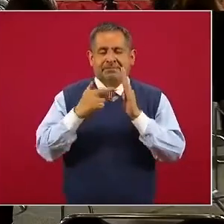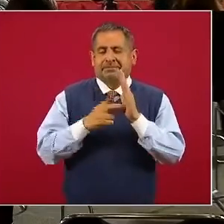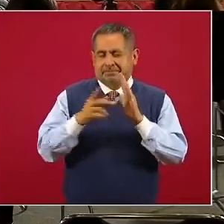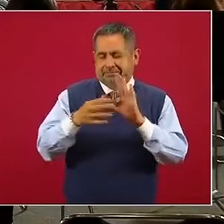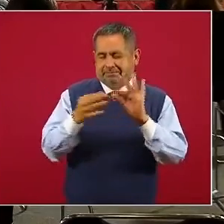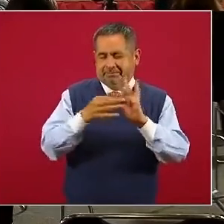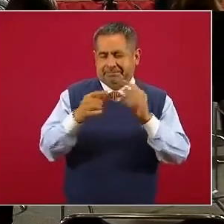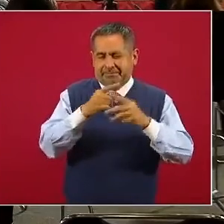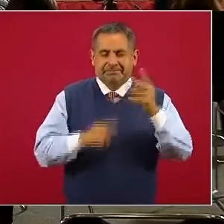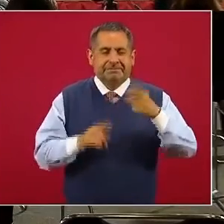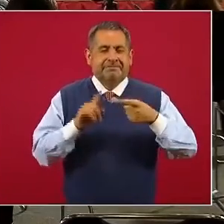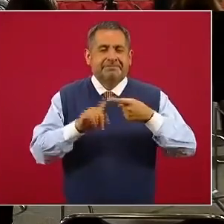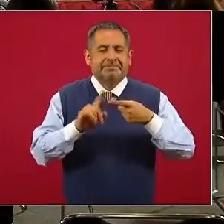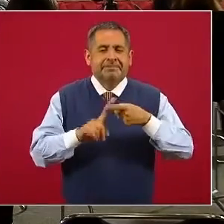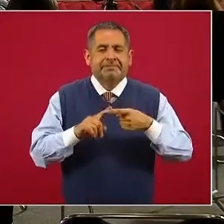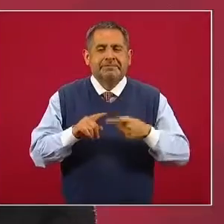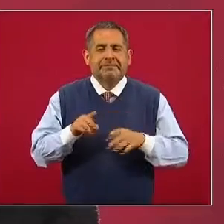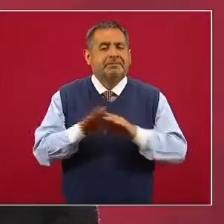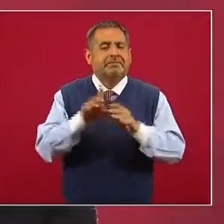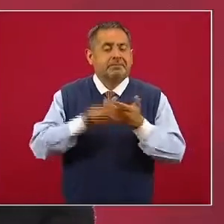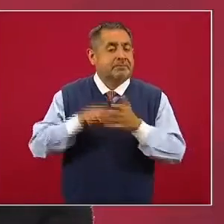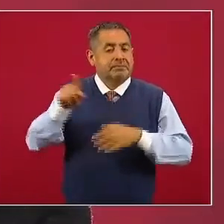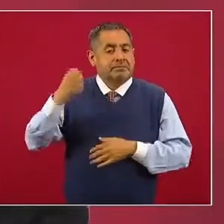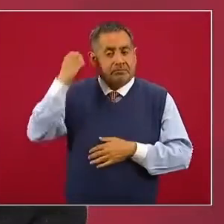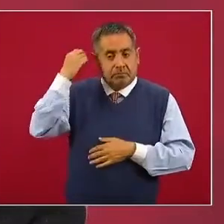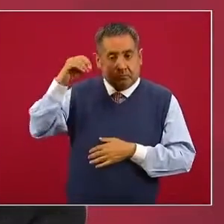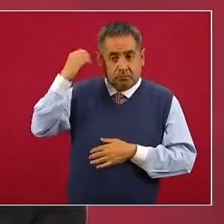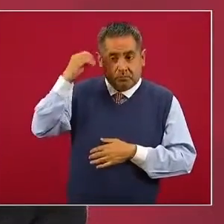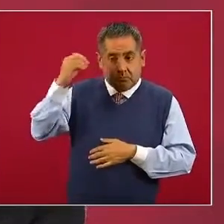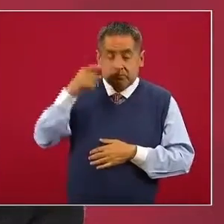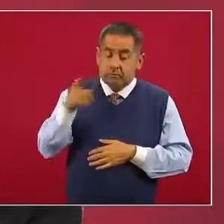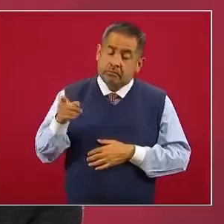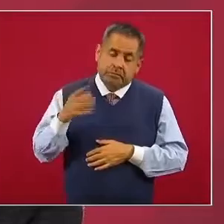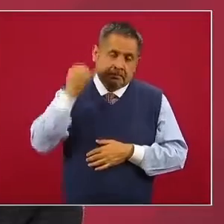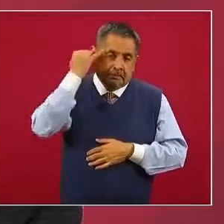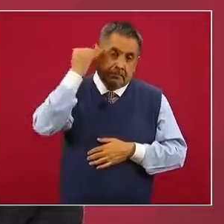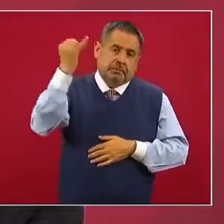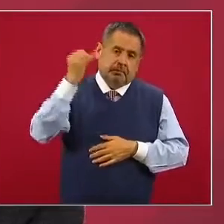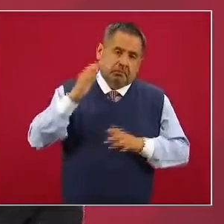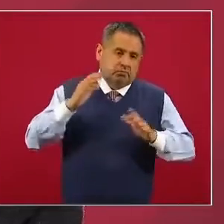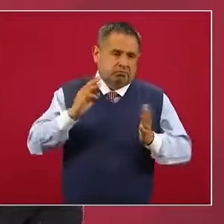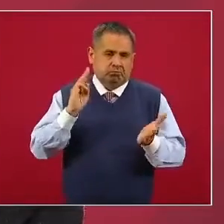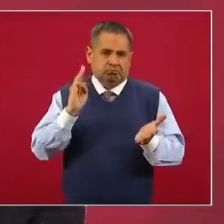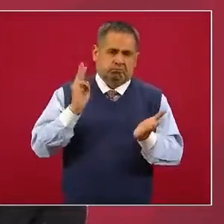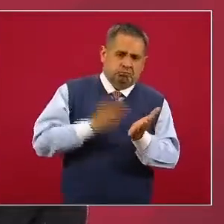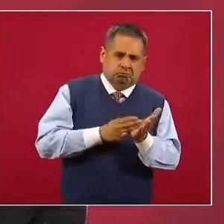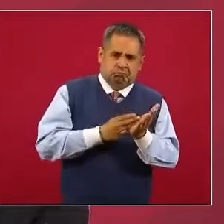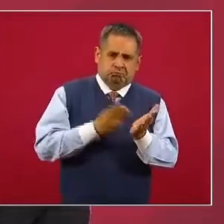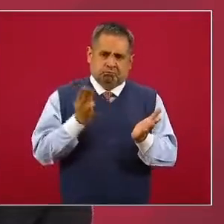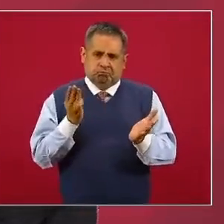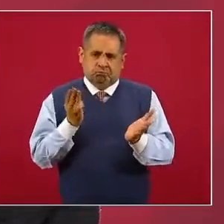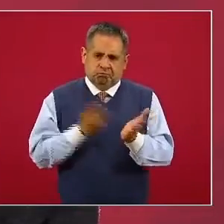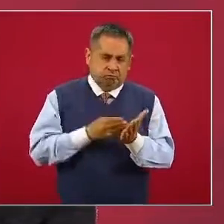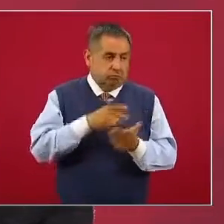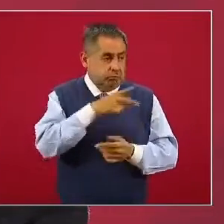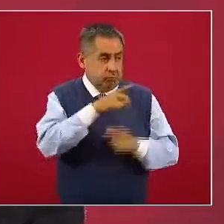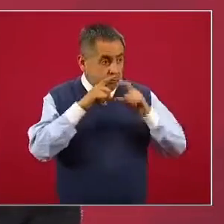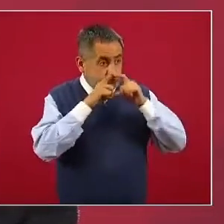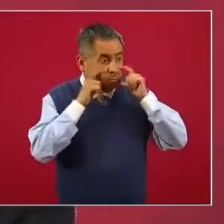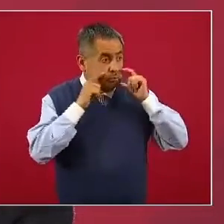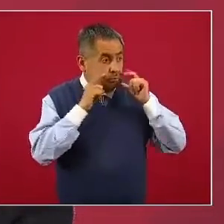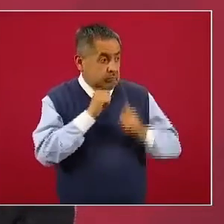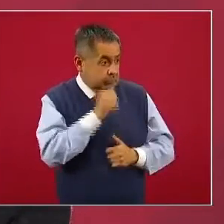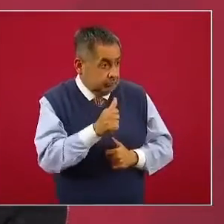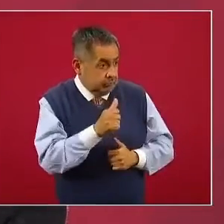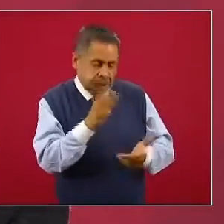coercitivas, efectivamente en el estado de Oaxaca se ha retomado esta idea de imponer multas a quien no utilice el